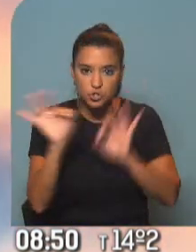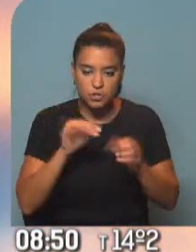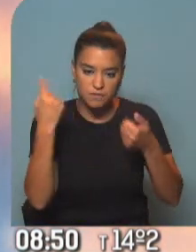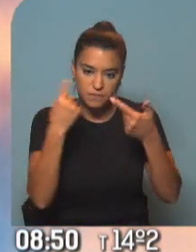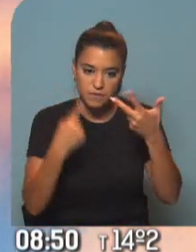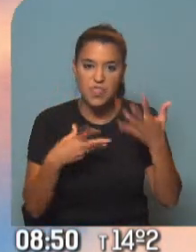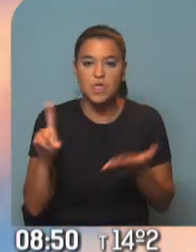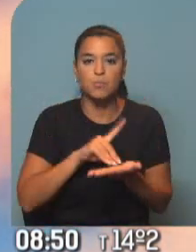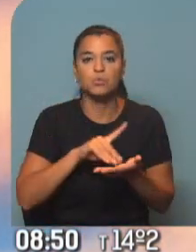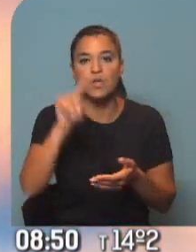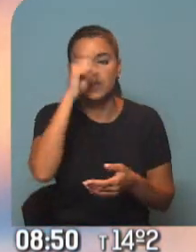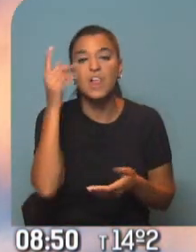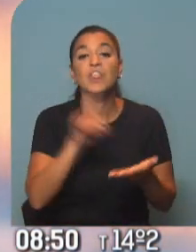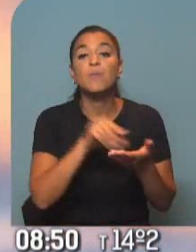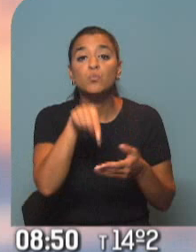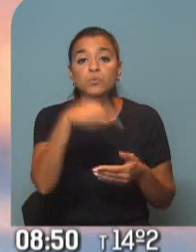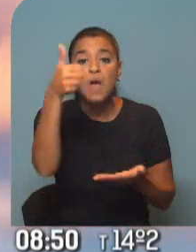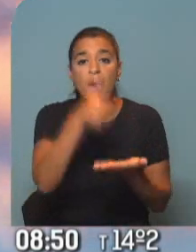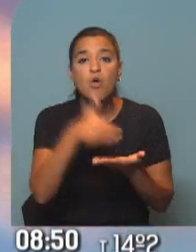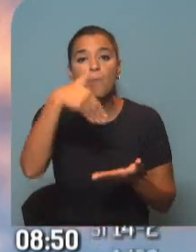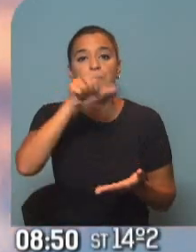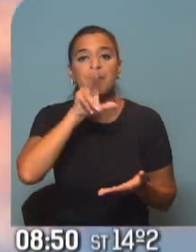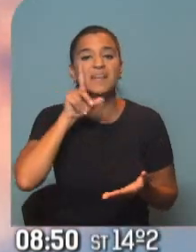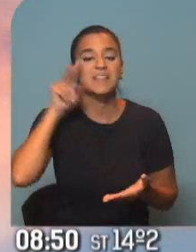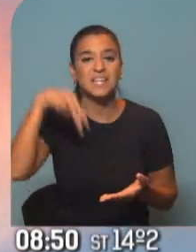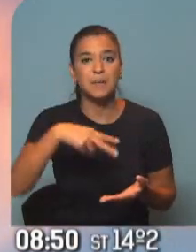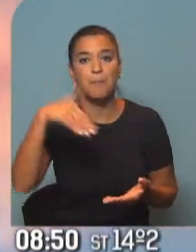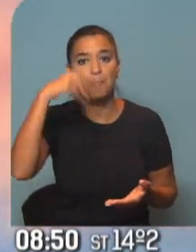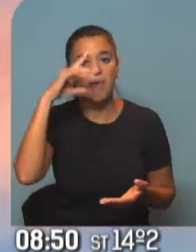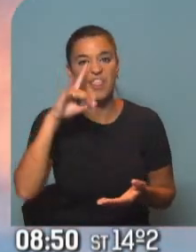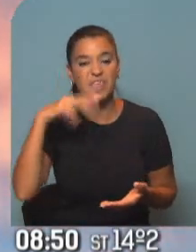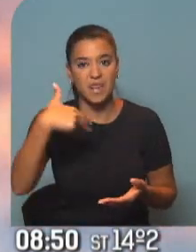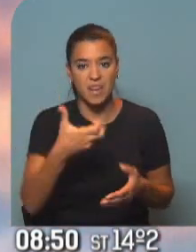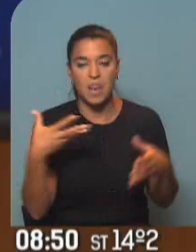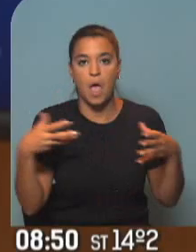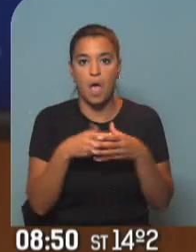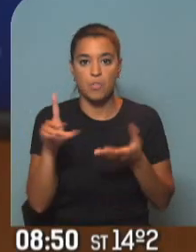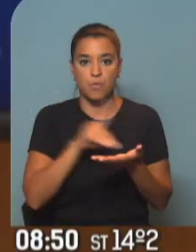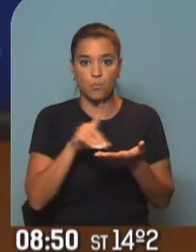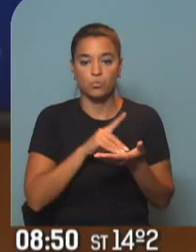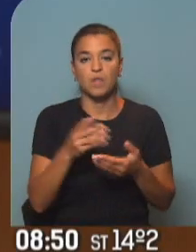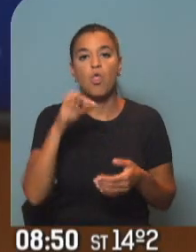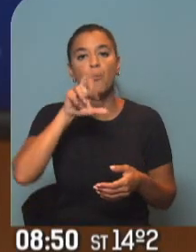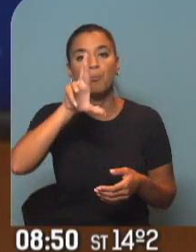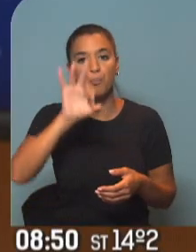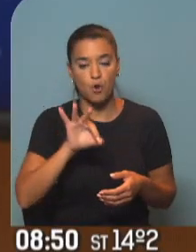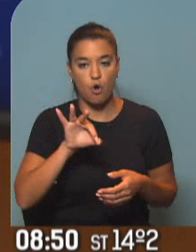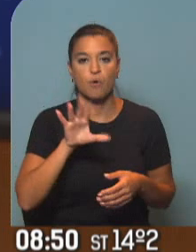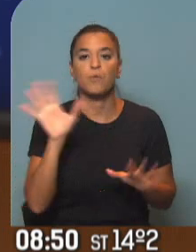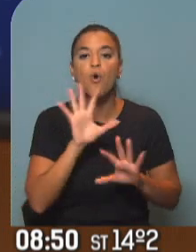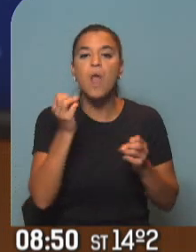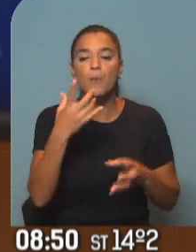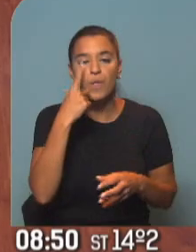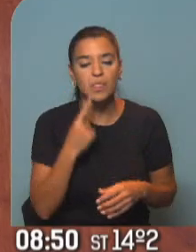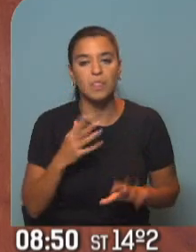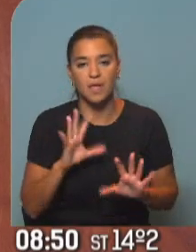diputados nacionales con el diputado martín medina diputado nacional por el pro por la provincia de buenos aires martín cómo le va muy buenos días muteba